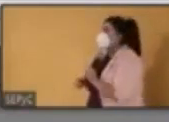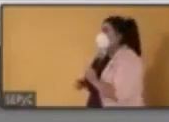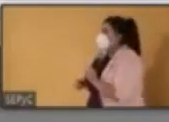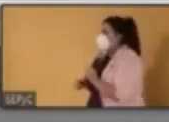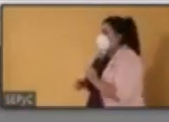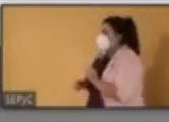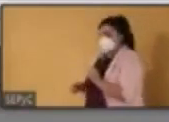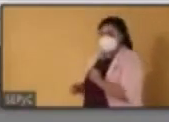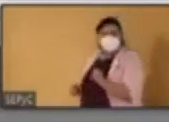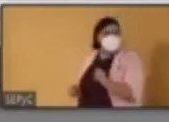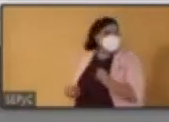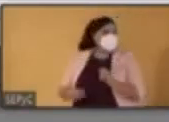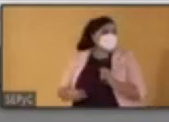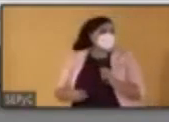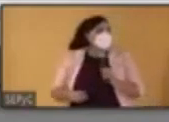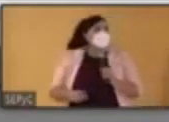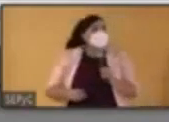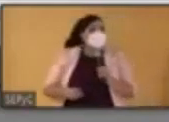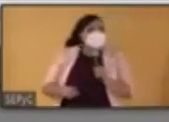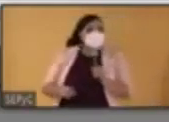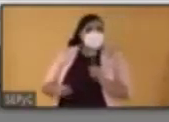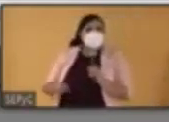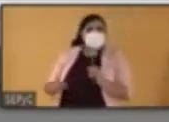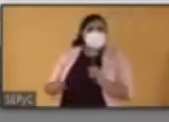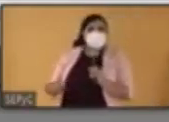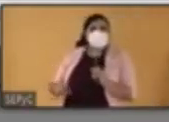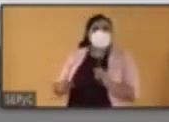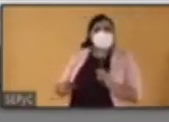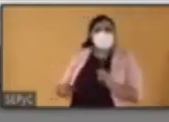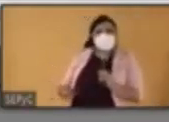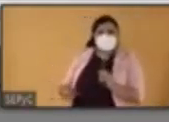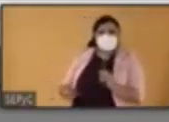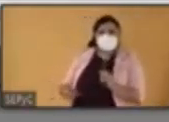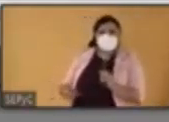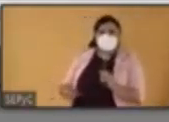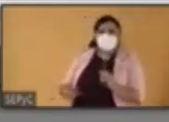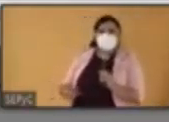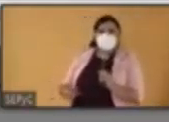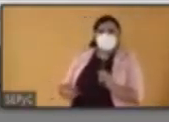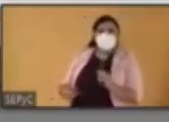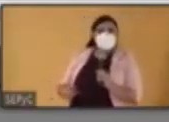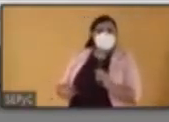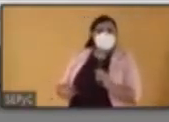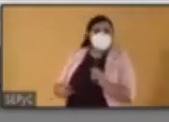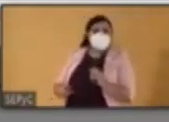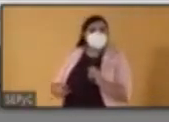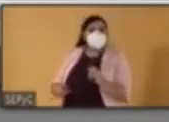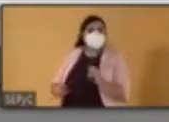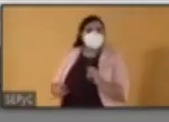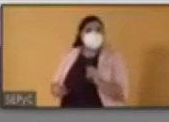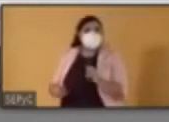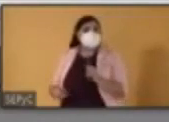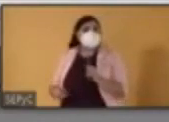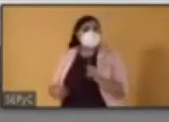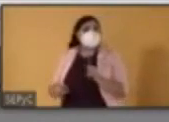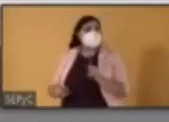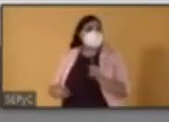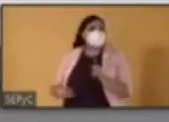y Cultura, ¿sí? Para el caso de que tengan una plaza de naturaleza federal, entonces